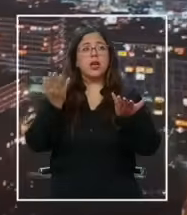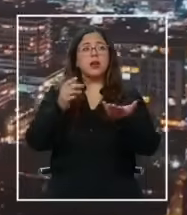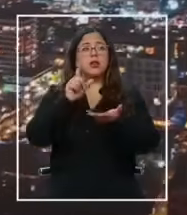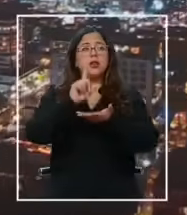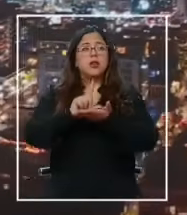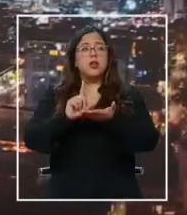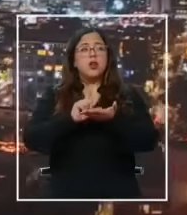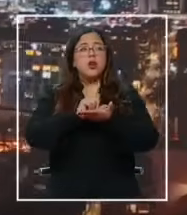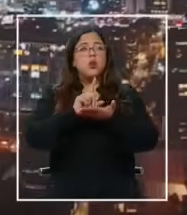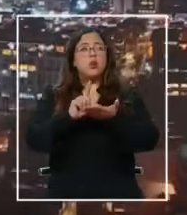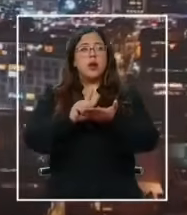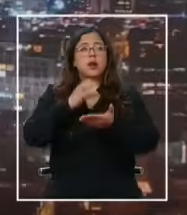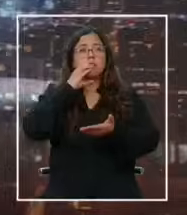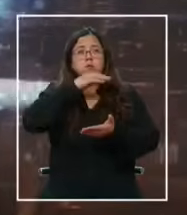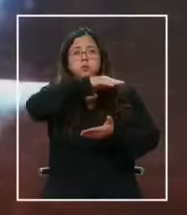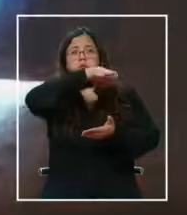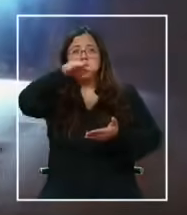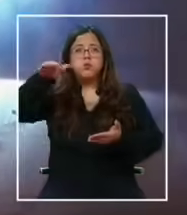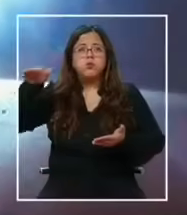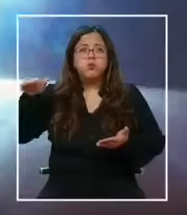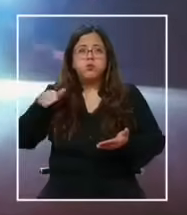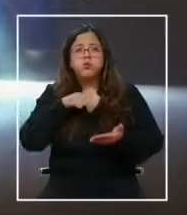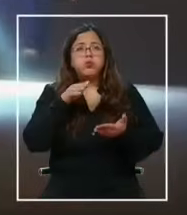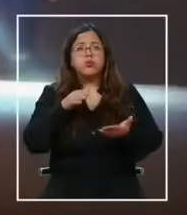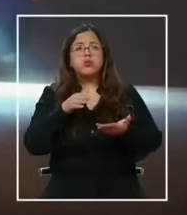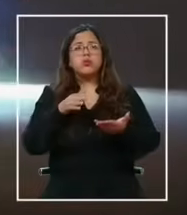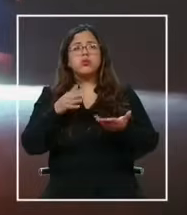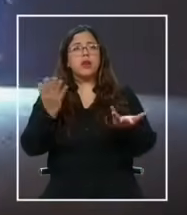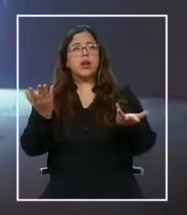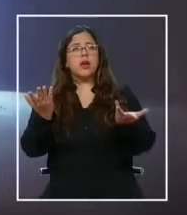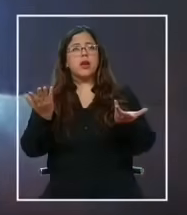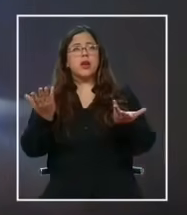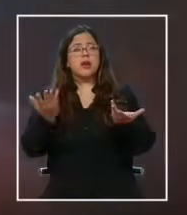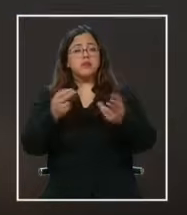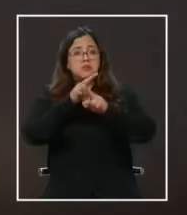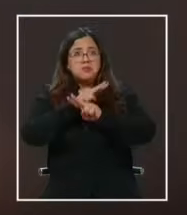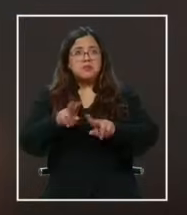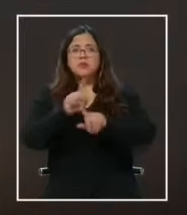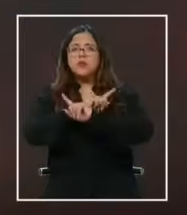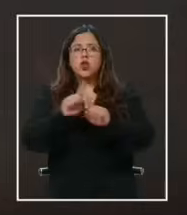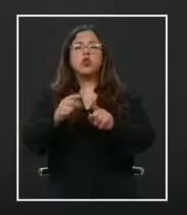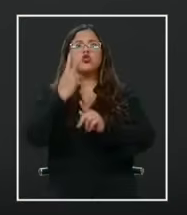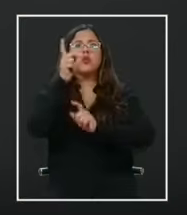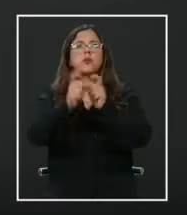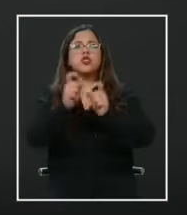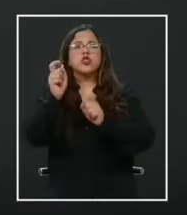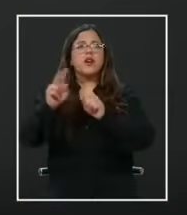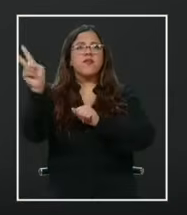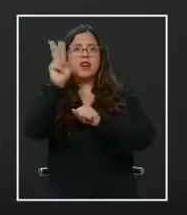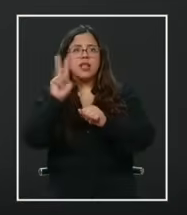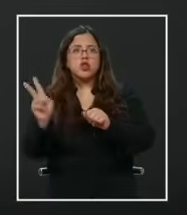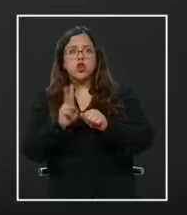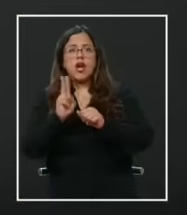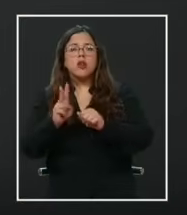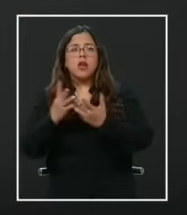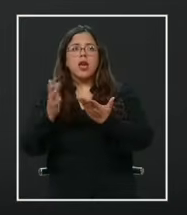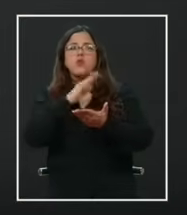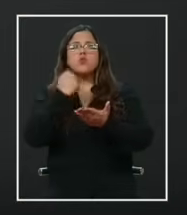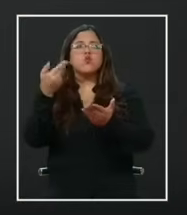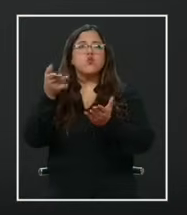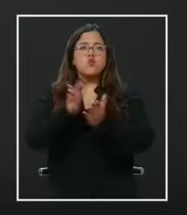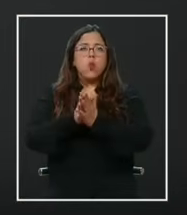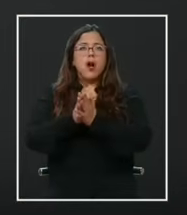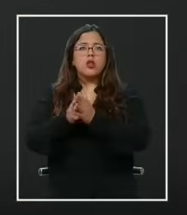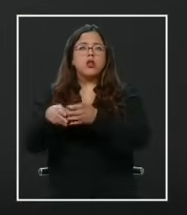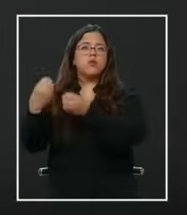dejaron de serlo dicen los vecinos de lampa dos jóvenes venezolanos fueron acribillados y abandonados a orillas de un camino rural